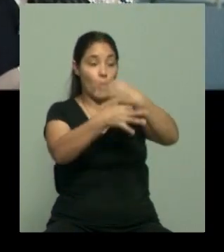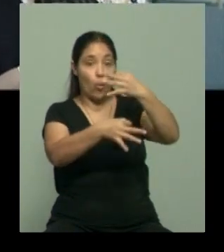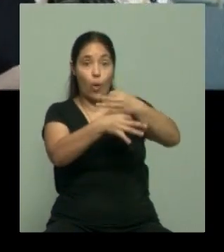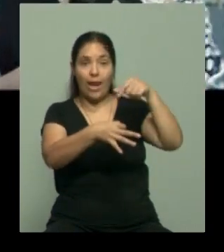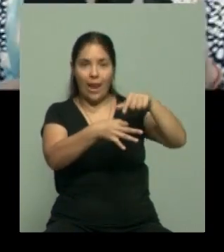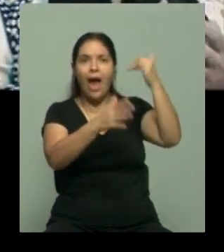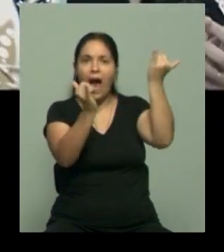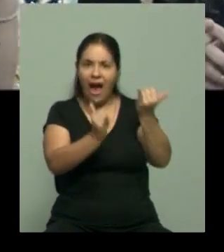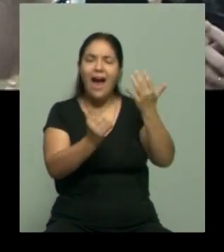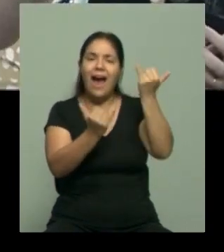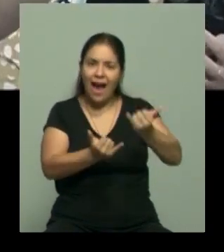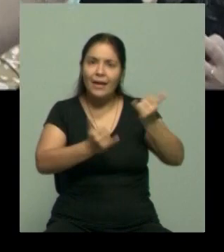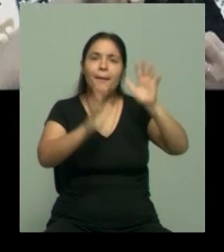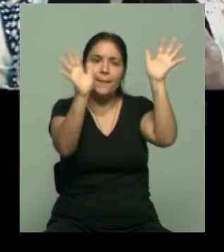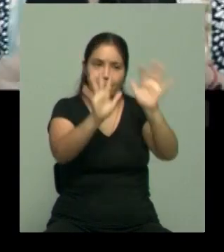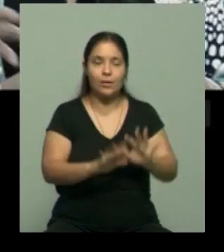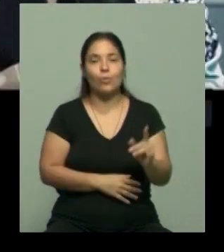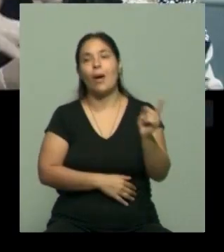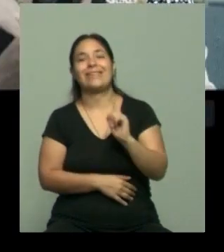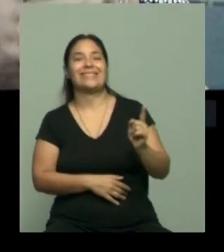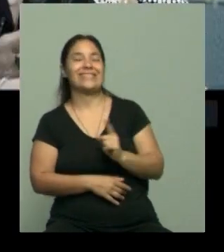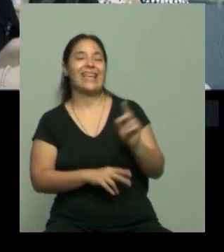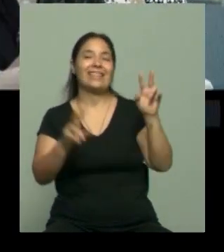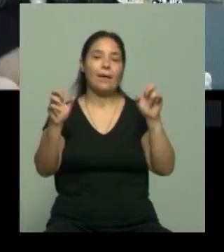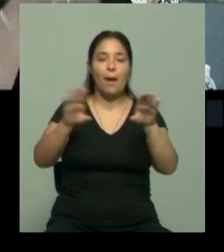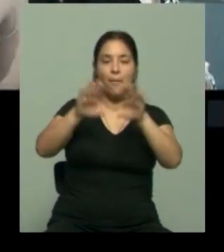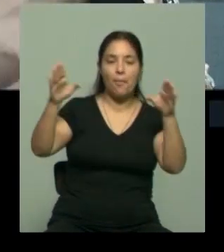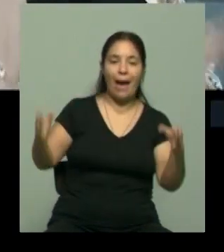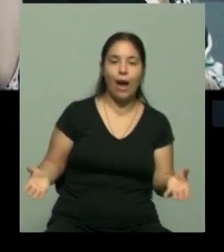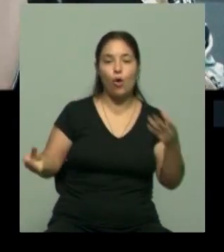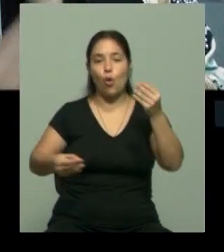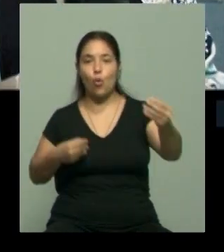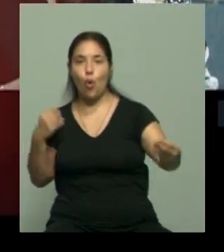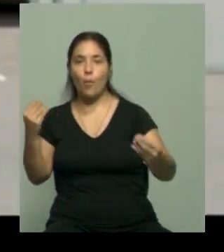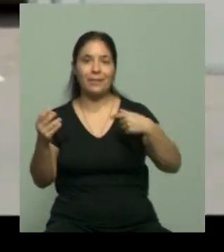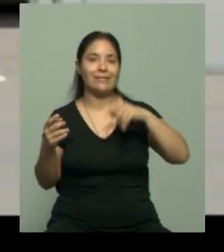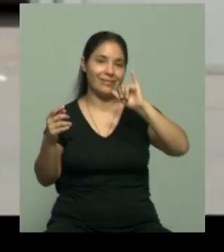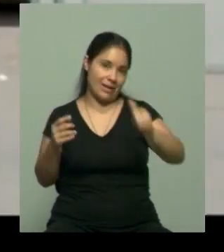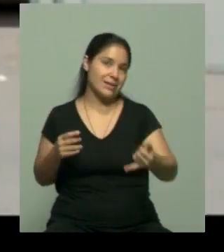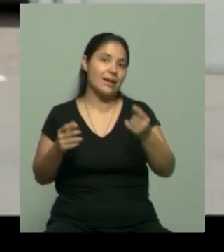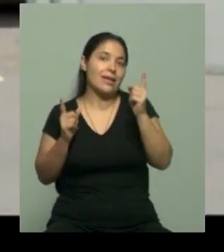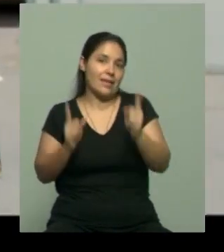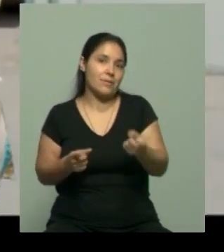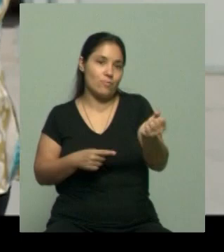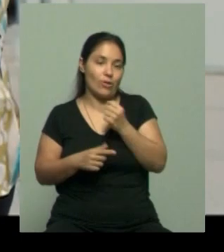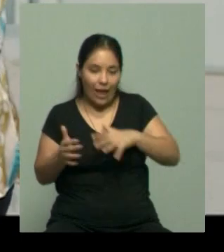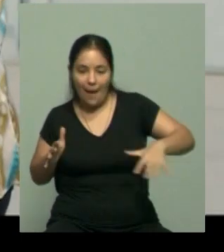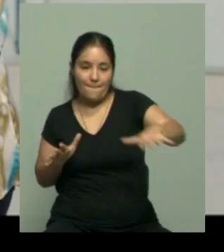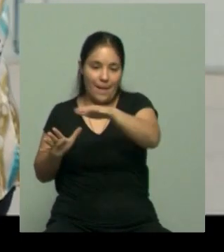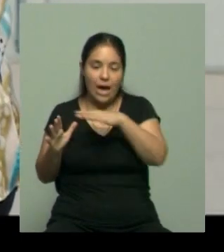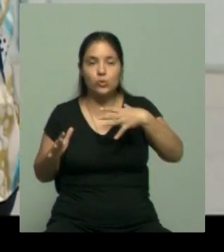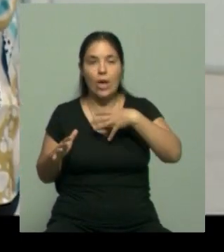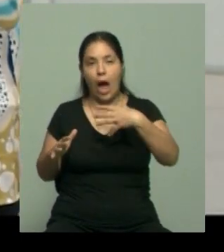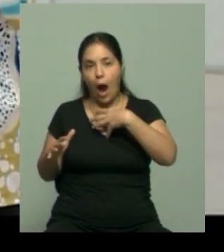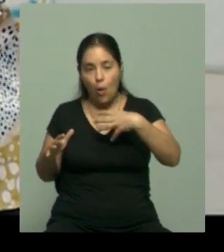Cuando hablo de diseño no es poner los bancos de una que también influye, digo, sí, claro. La parte, el espacio dentro